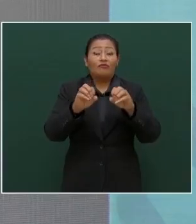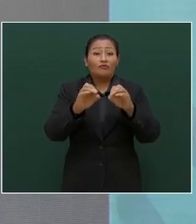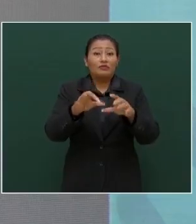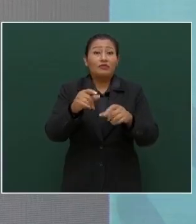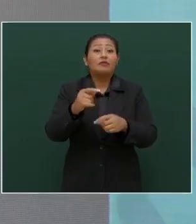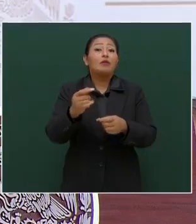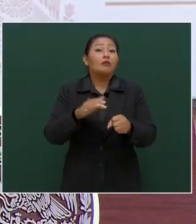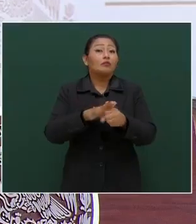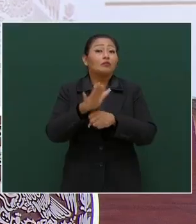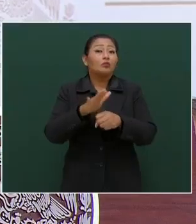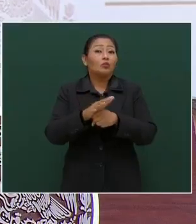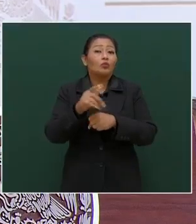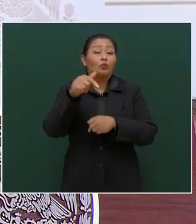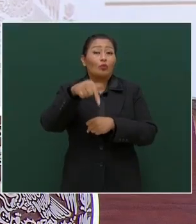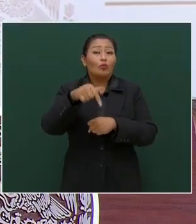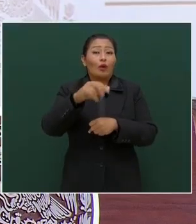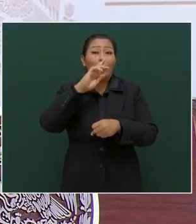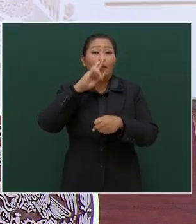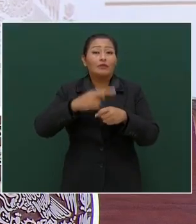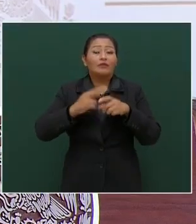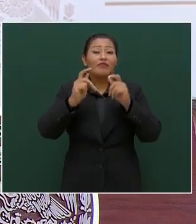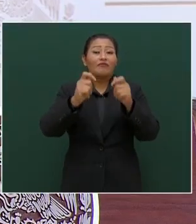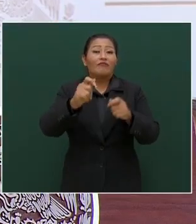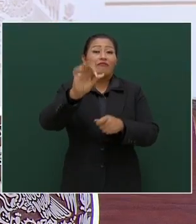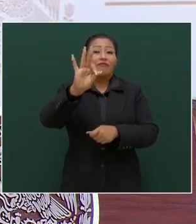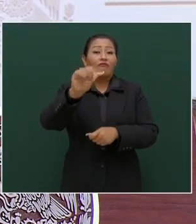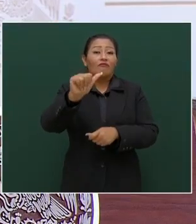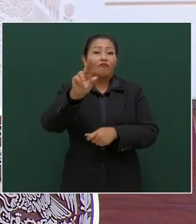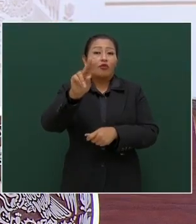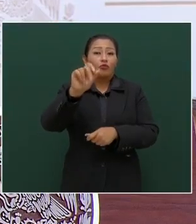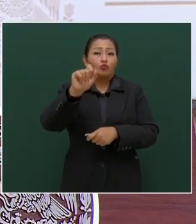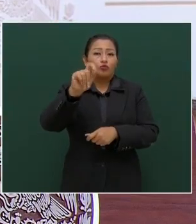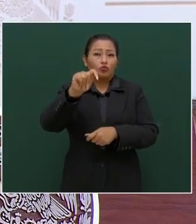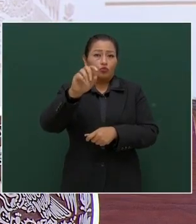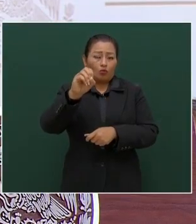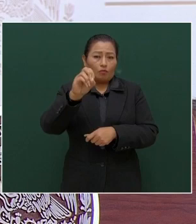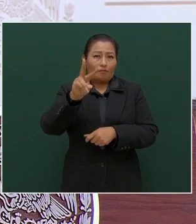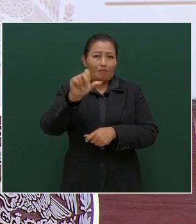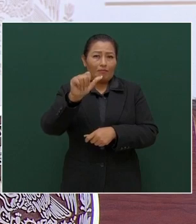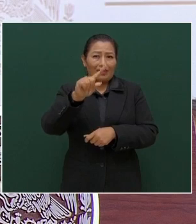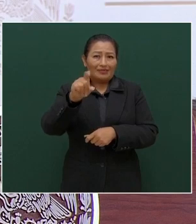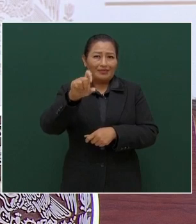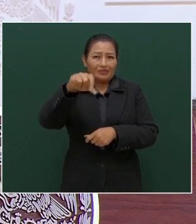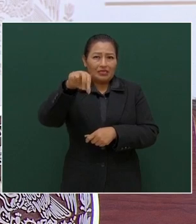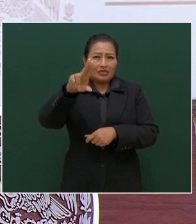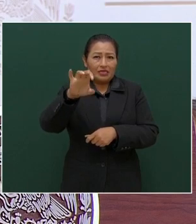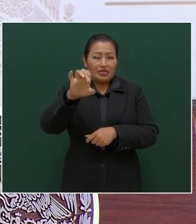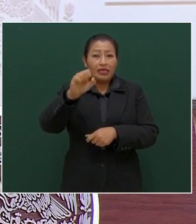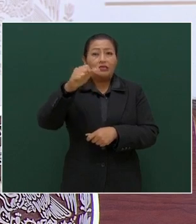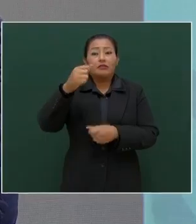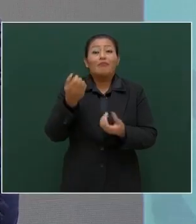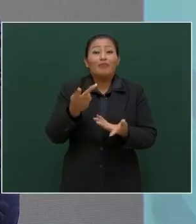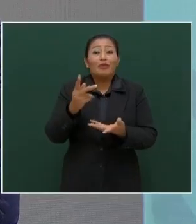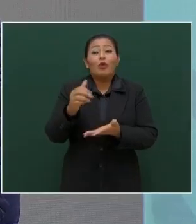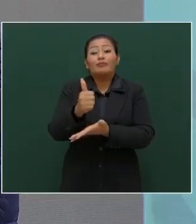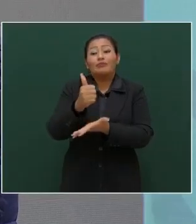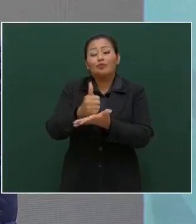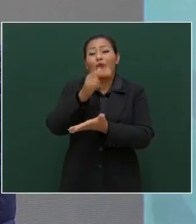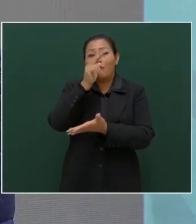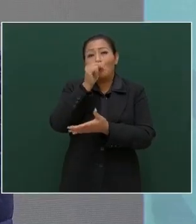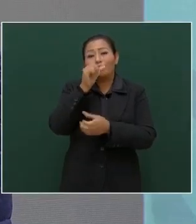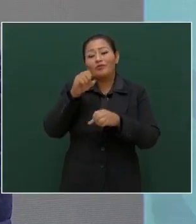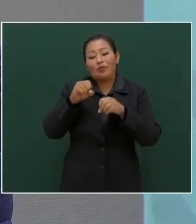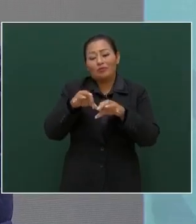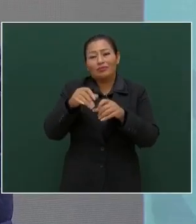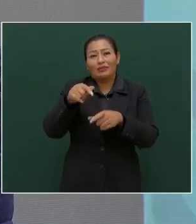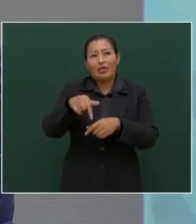del Consumidor, a cargo de Fausto Vázquez, por cierto, que haya quedado en Hermosillo, pero